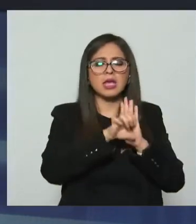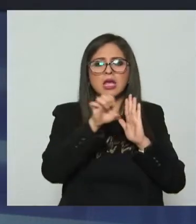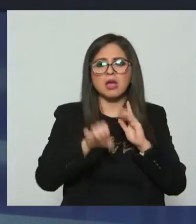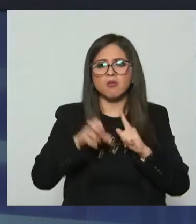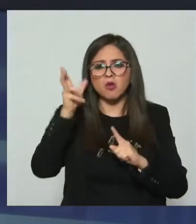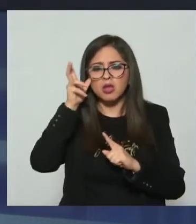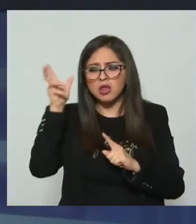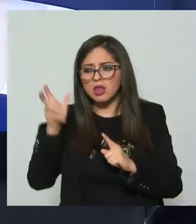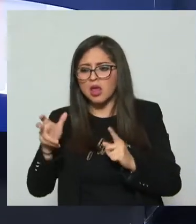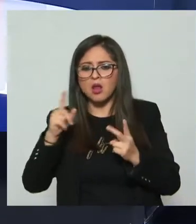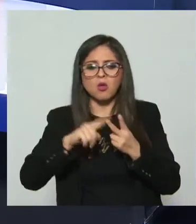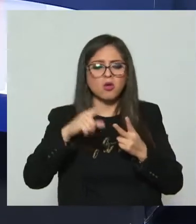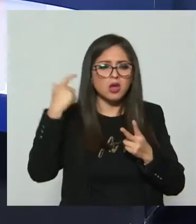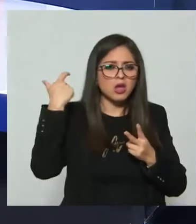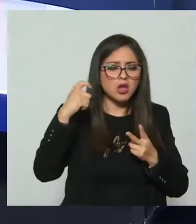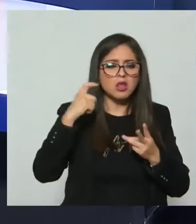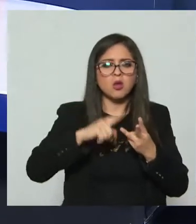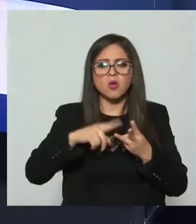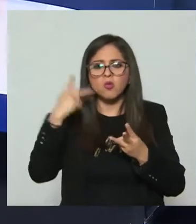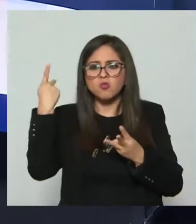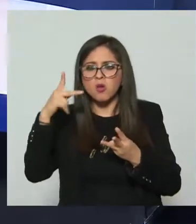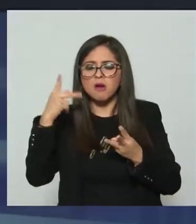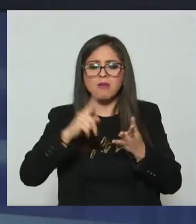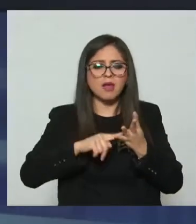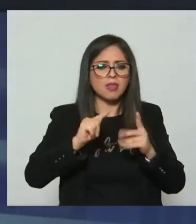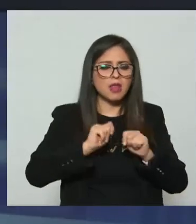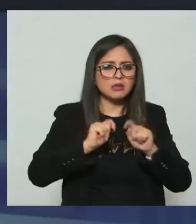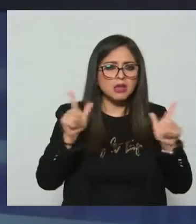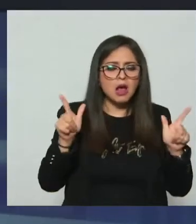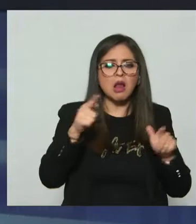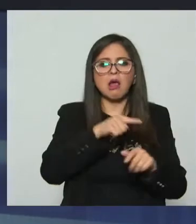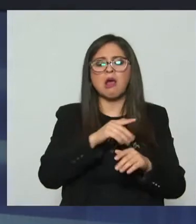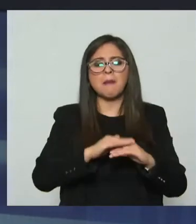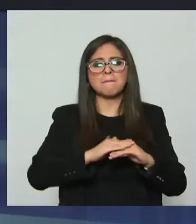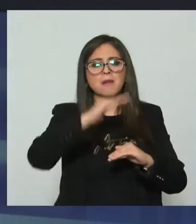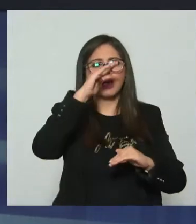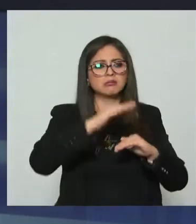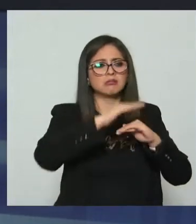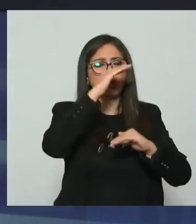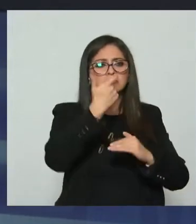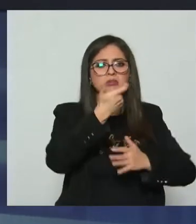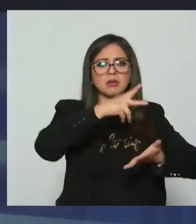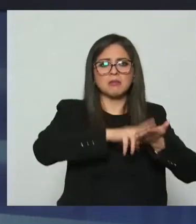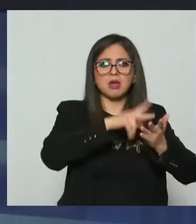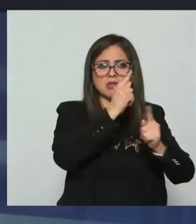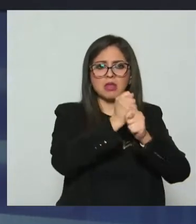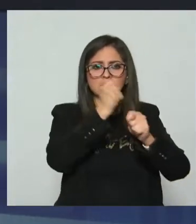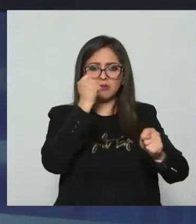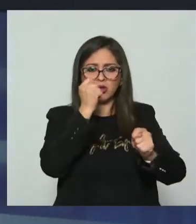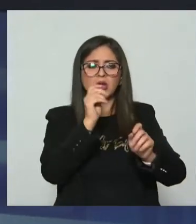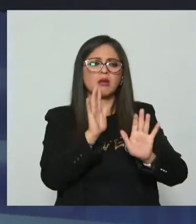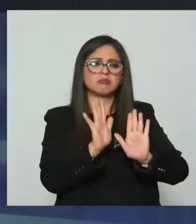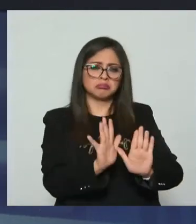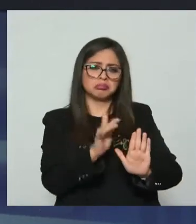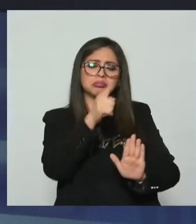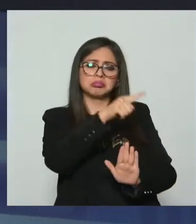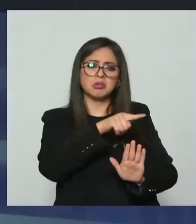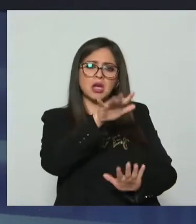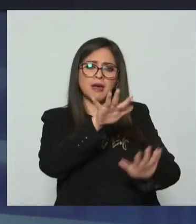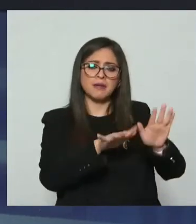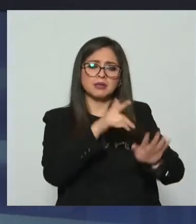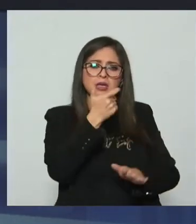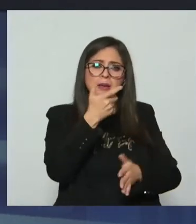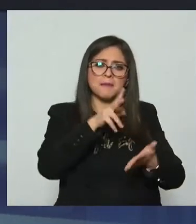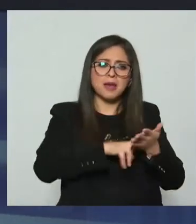Puebla, Tlaxcala, el Estado de México, que han empezado a aumentar las tarifas de su transporte. El transporte público en estos lugares puede llegar casi a 16